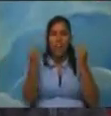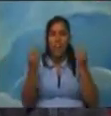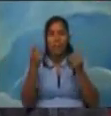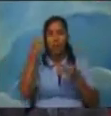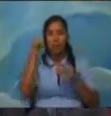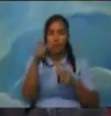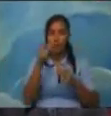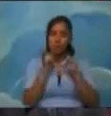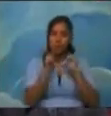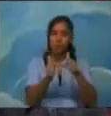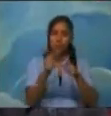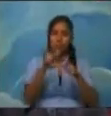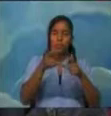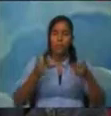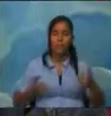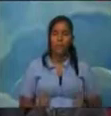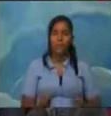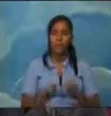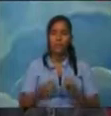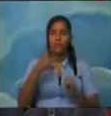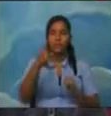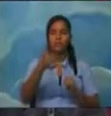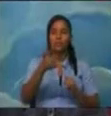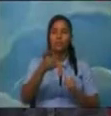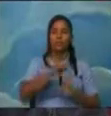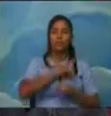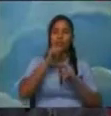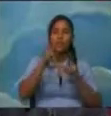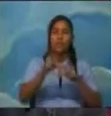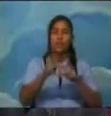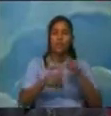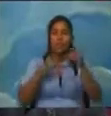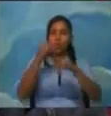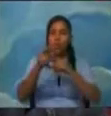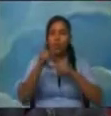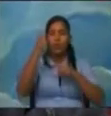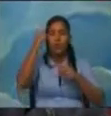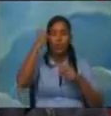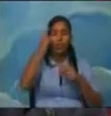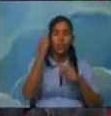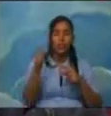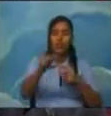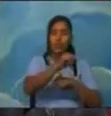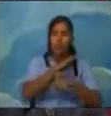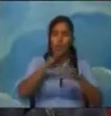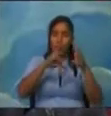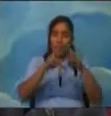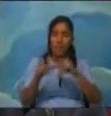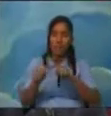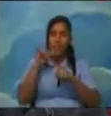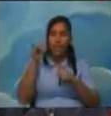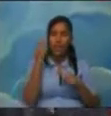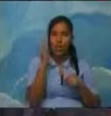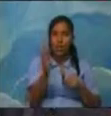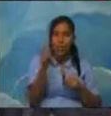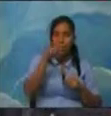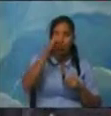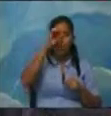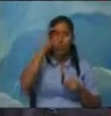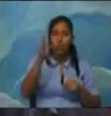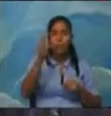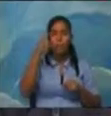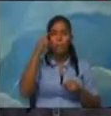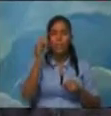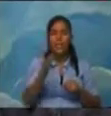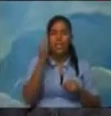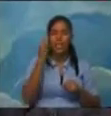vaya bien a ti, a tus hijos después de ti, y prolongues tus días sobre la tierra que Jehová tu Dios te da para